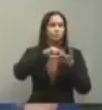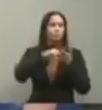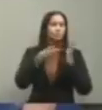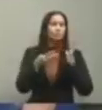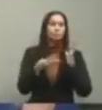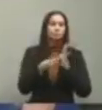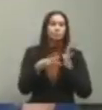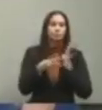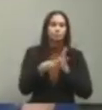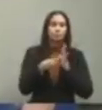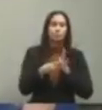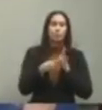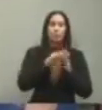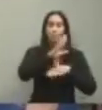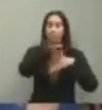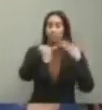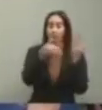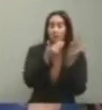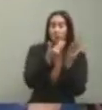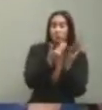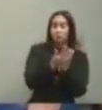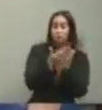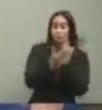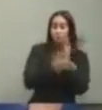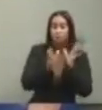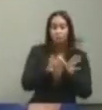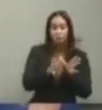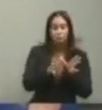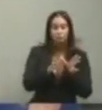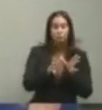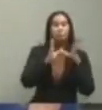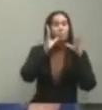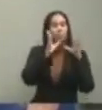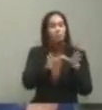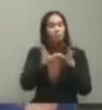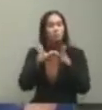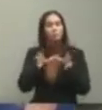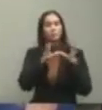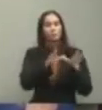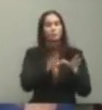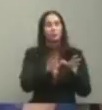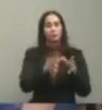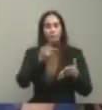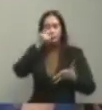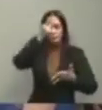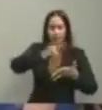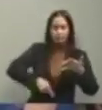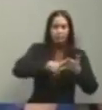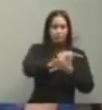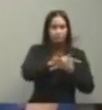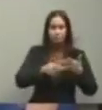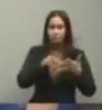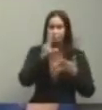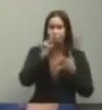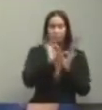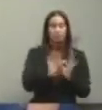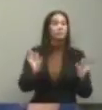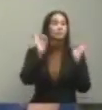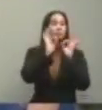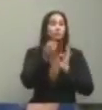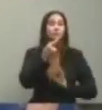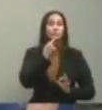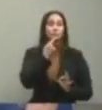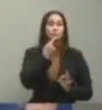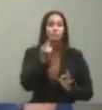que y todo el que lo tenga va es de hacer una fatalidad también es importante decir que